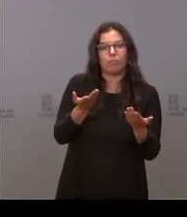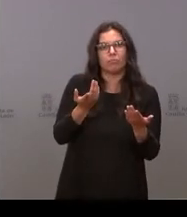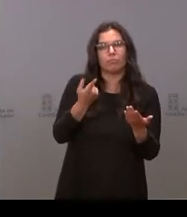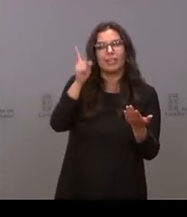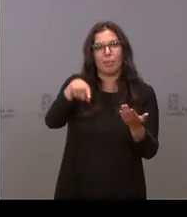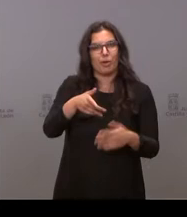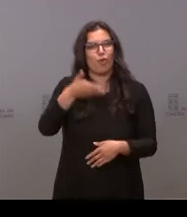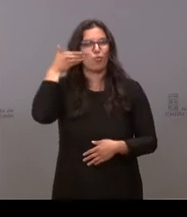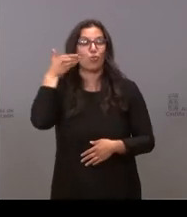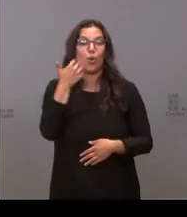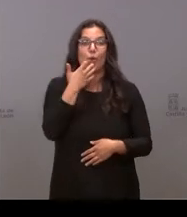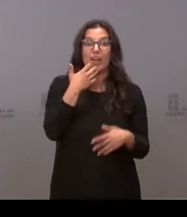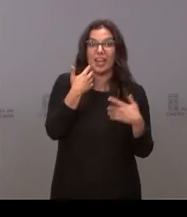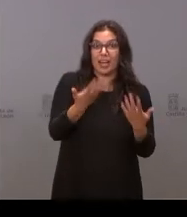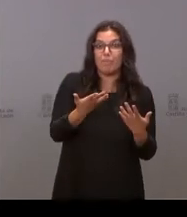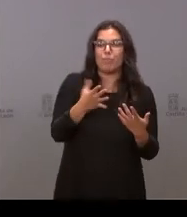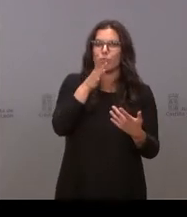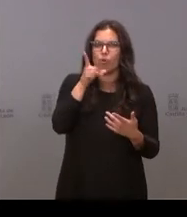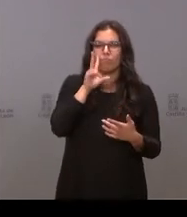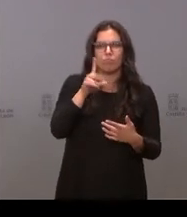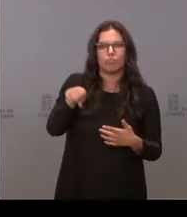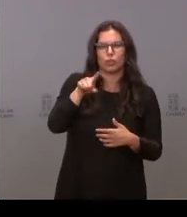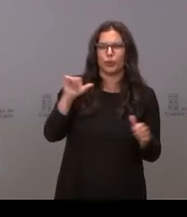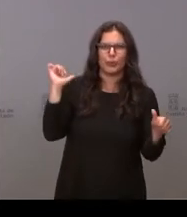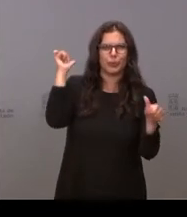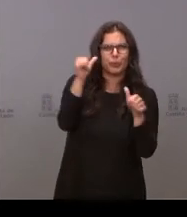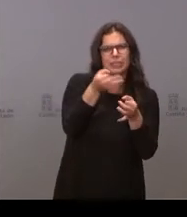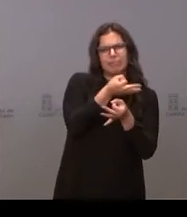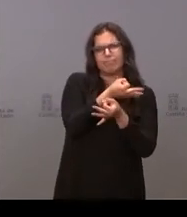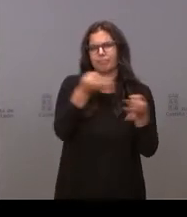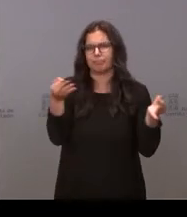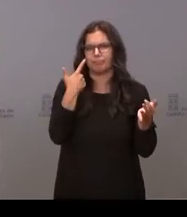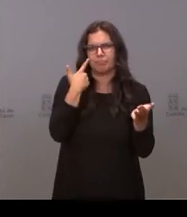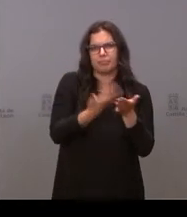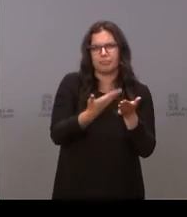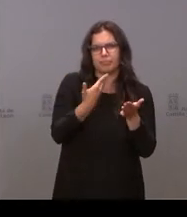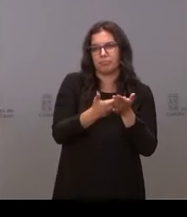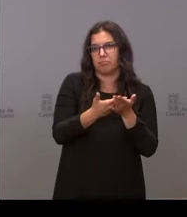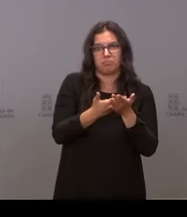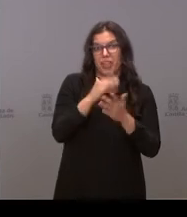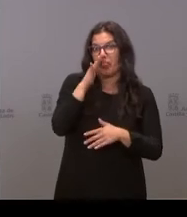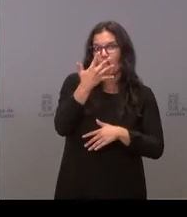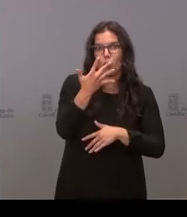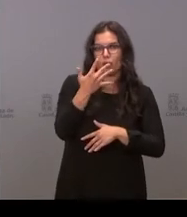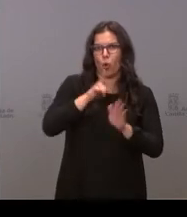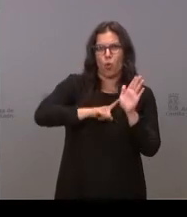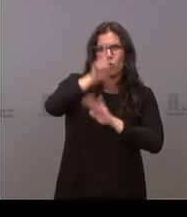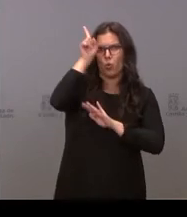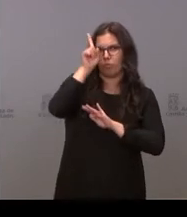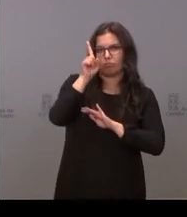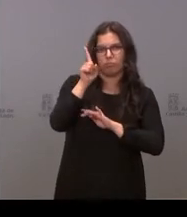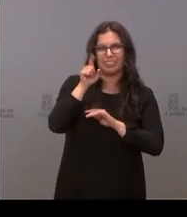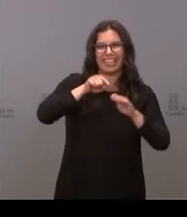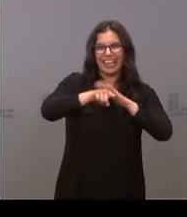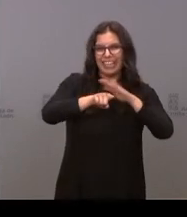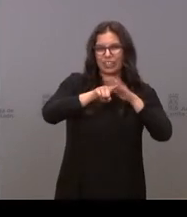orgullo. Ejemplo de la impecable trayectoria que habéis mostrado en poco más de 5 años, con una